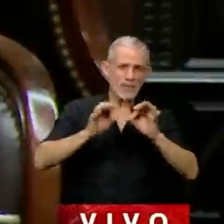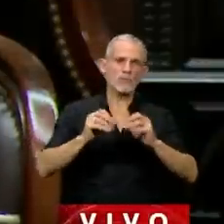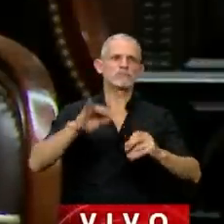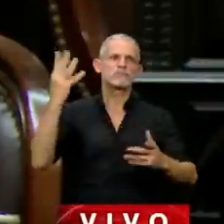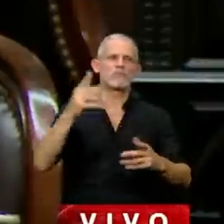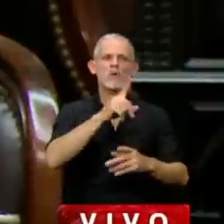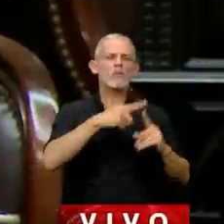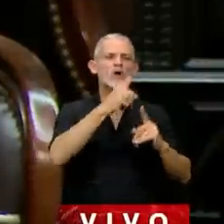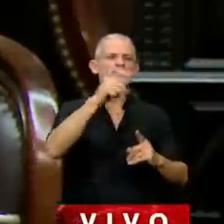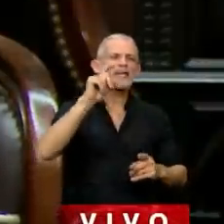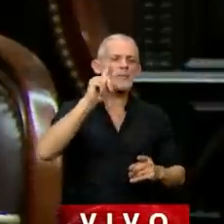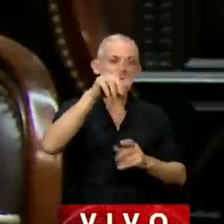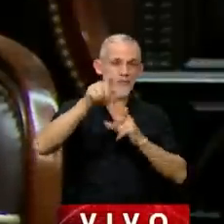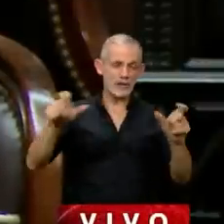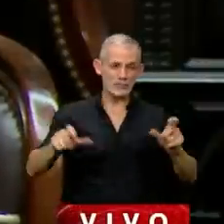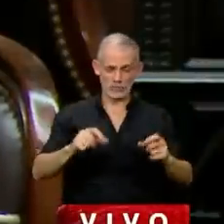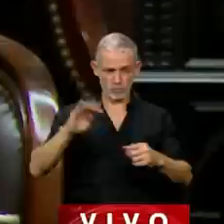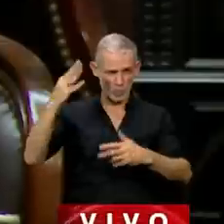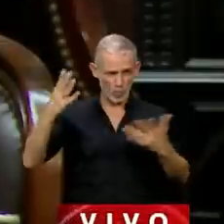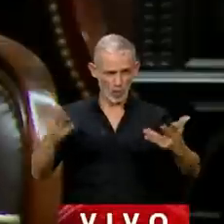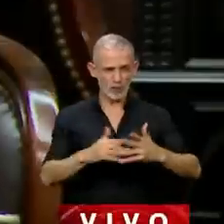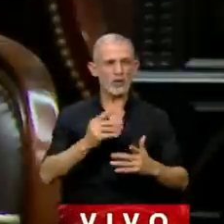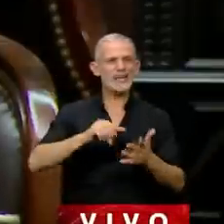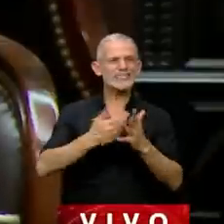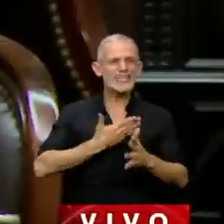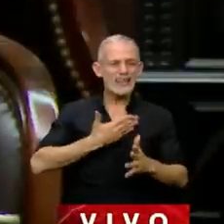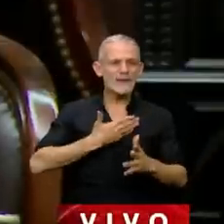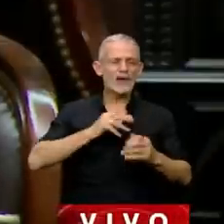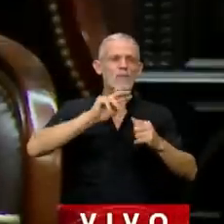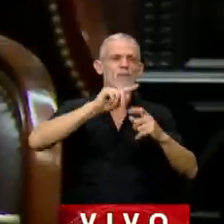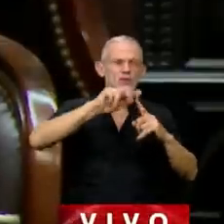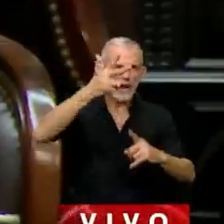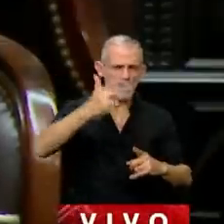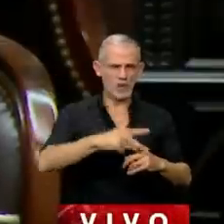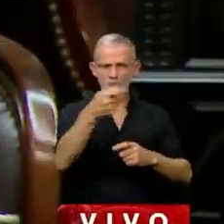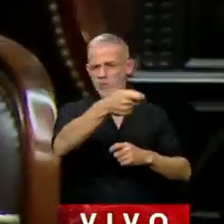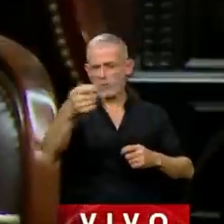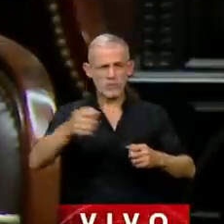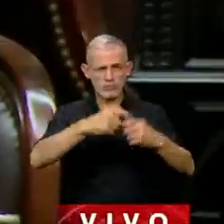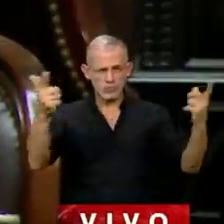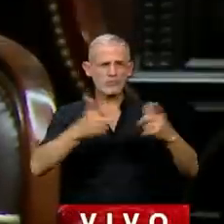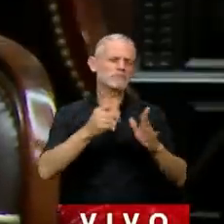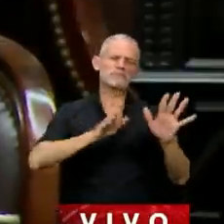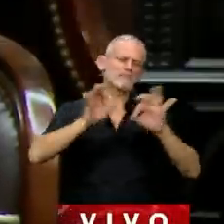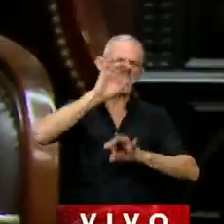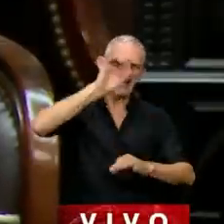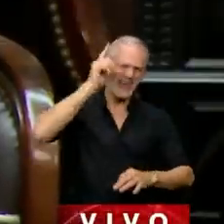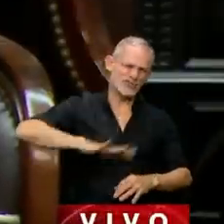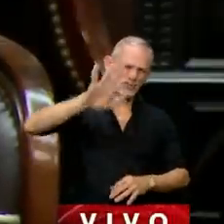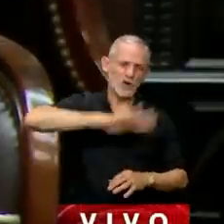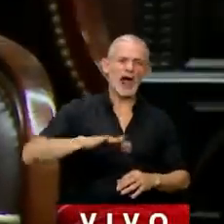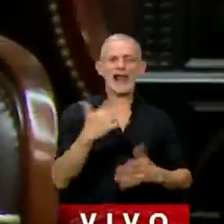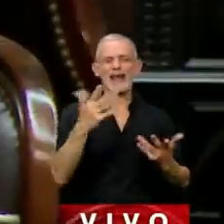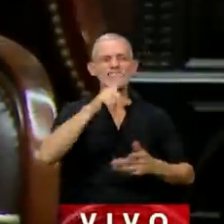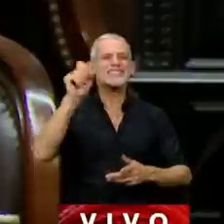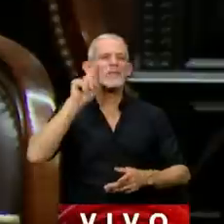cada 100.000 habitantes, y la capital de la provincia de Santa Fe, que la triplica. Es decir, a nivel nacional la tasa de homicidios es 5 homicidios